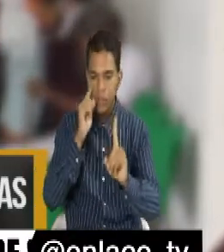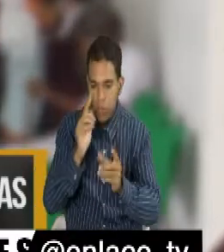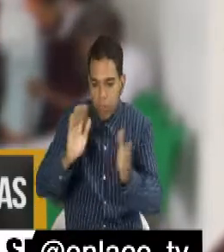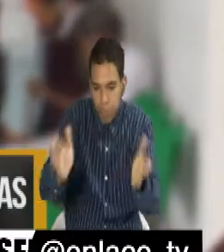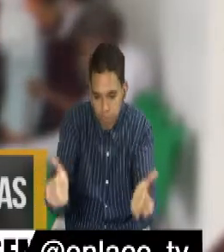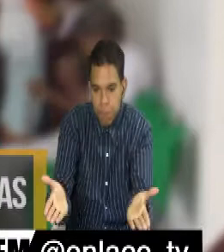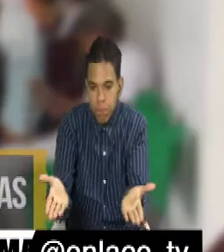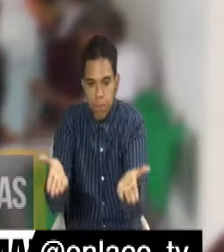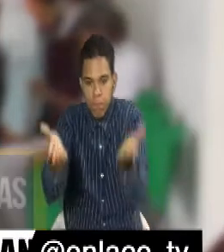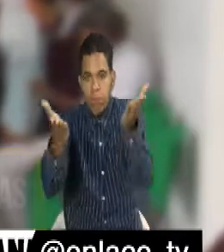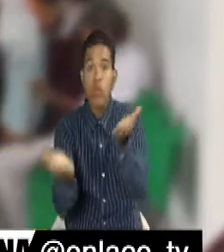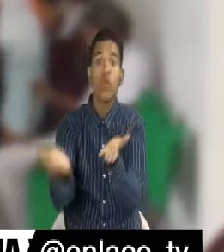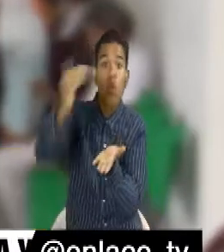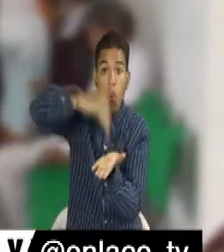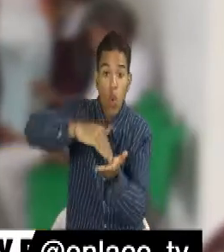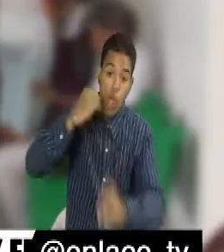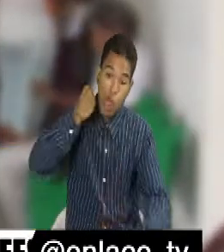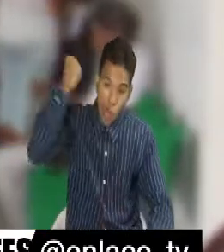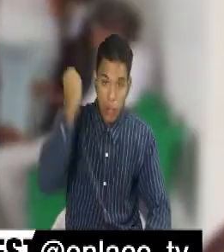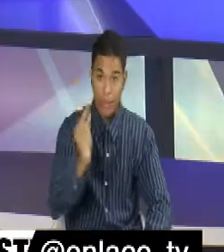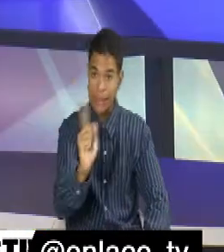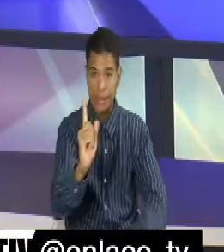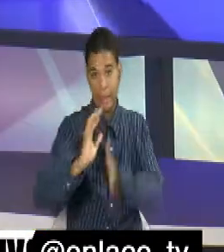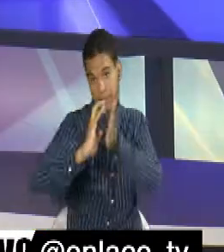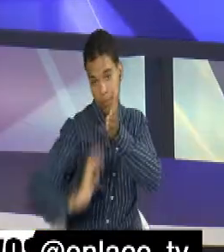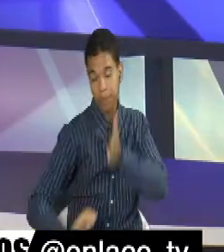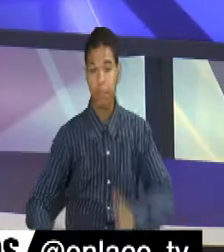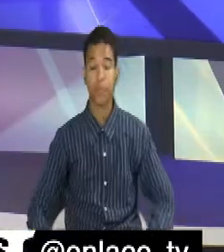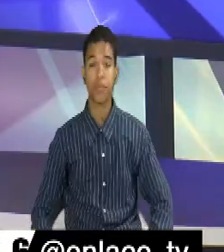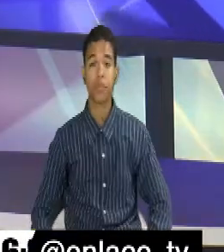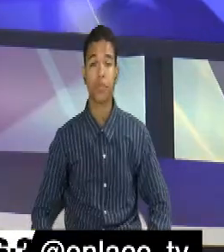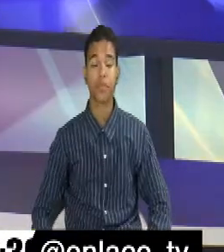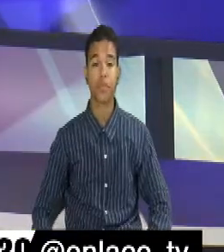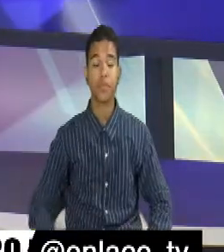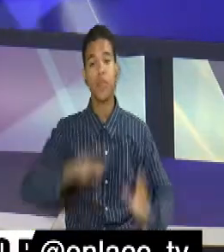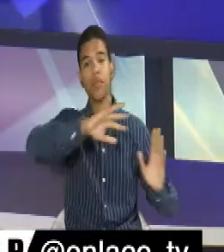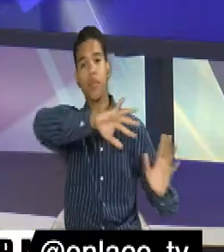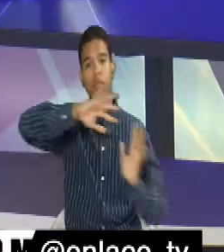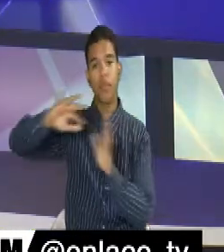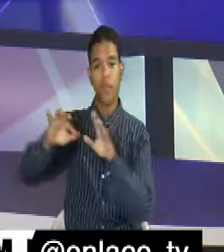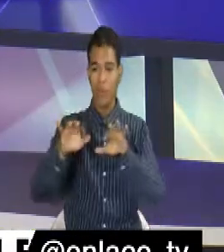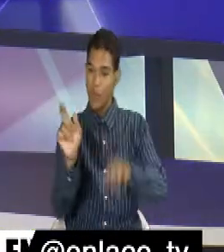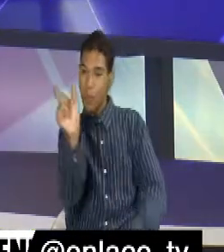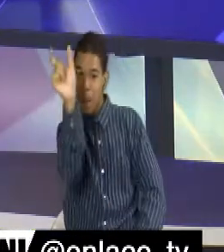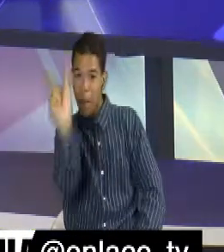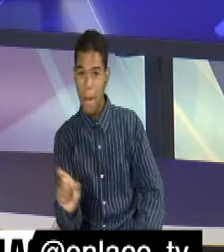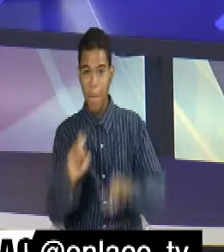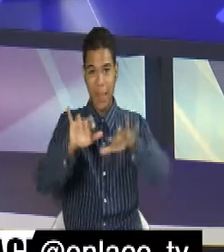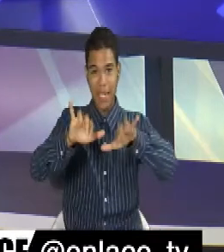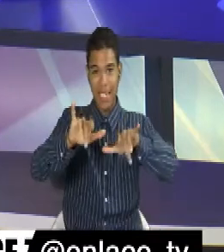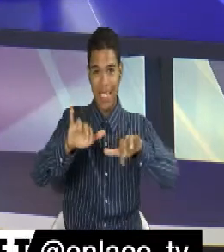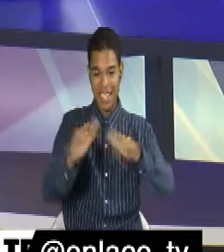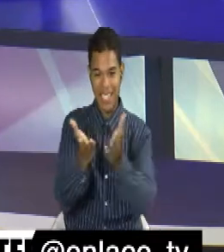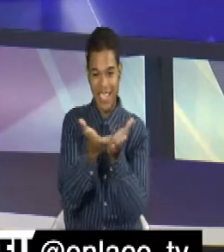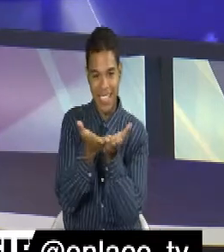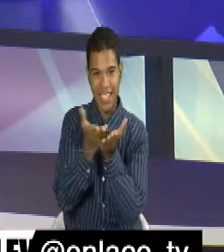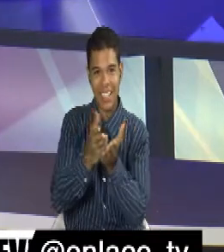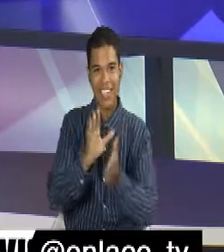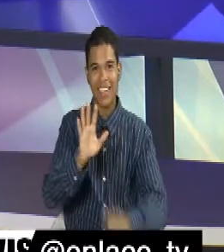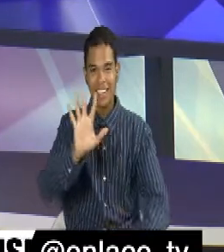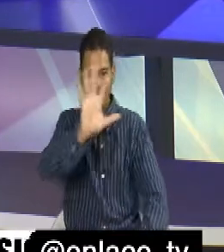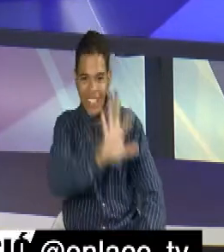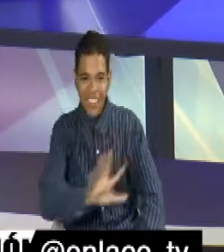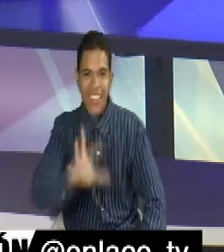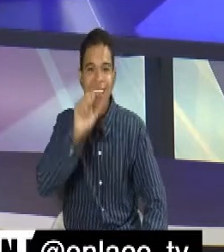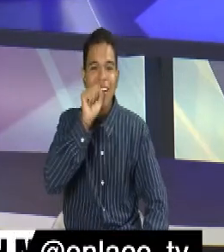que el comportamiento pueda repetirse. El secretario de Educación Municipal, Óscar Jaramillo, aseguró que investigan